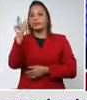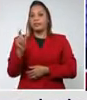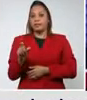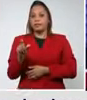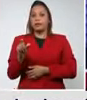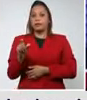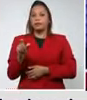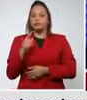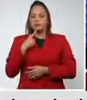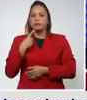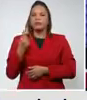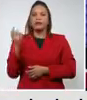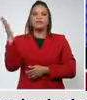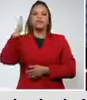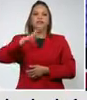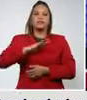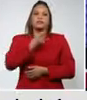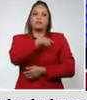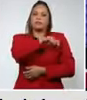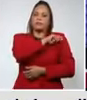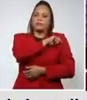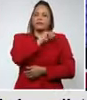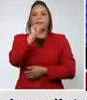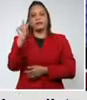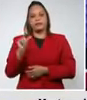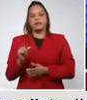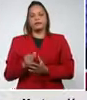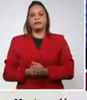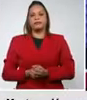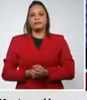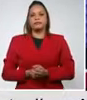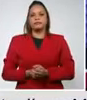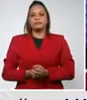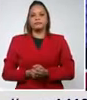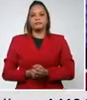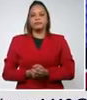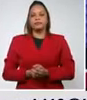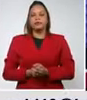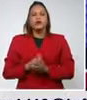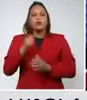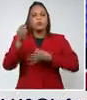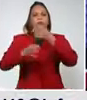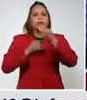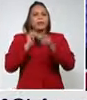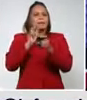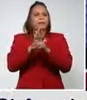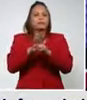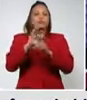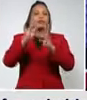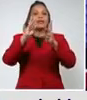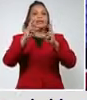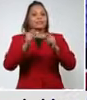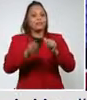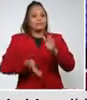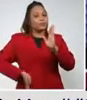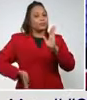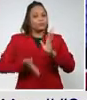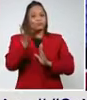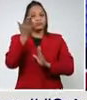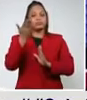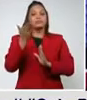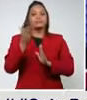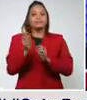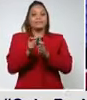España e Italia respectivamente. Como dije inicialmente, cifras muy elevadas de casos